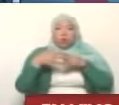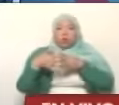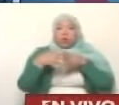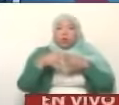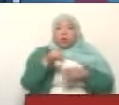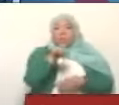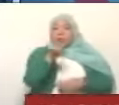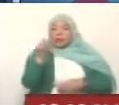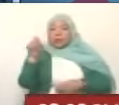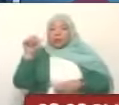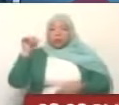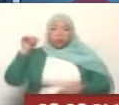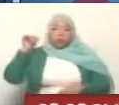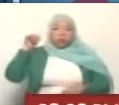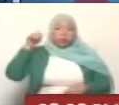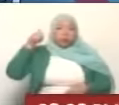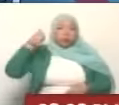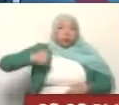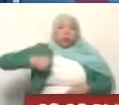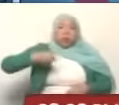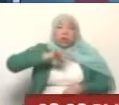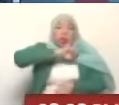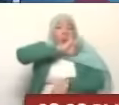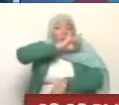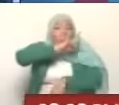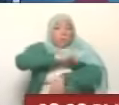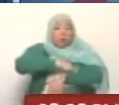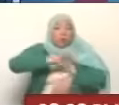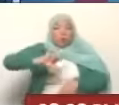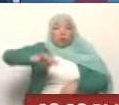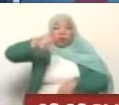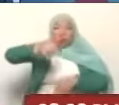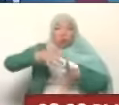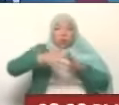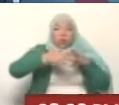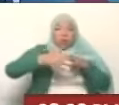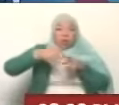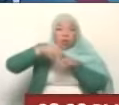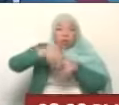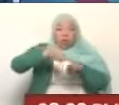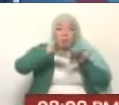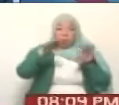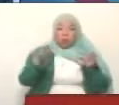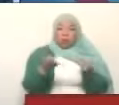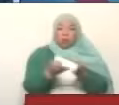años o un poco más era el superpoderoso y colonialista Imperio Británico, dueño del mundo.